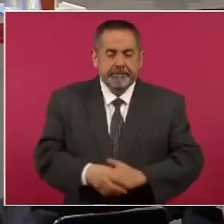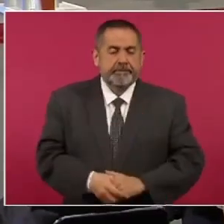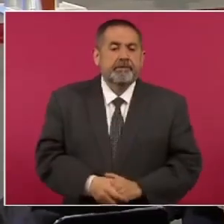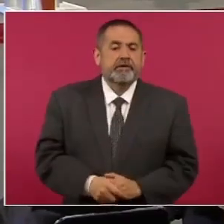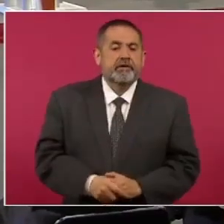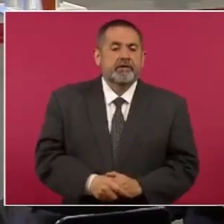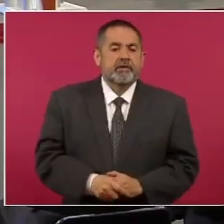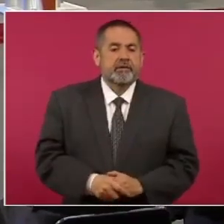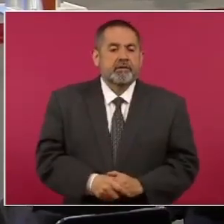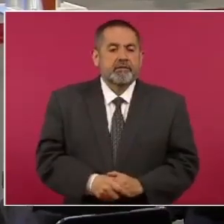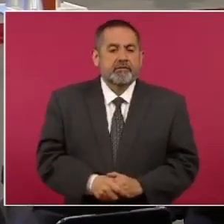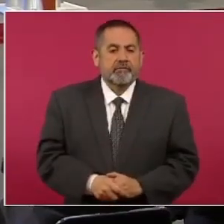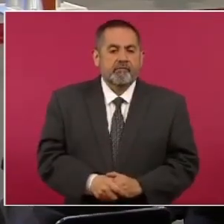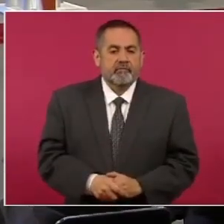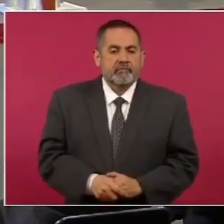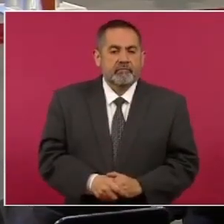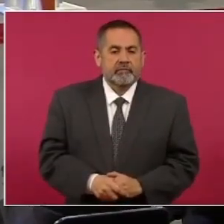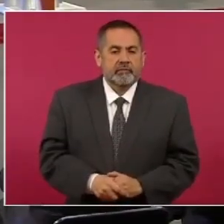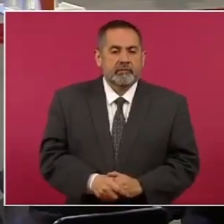Así estamos.